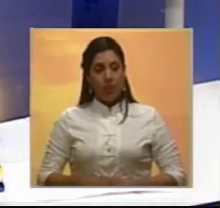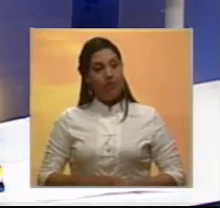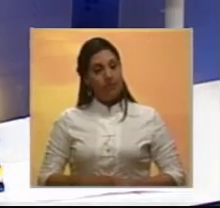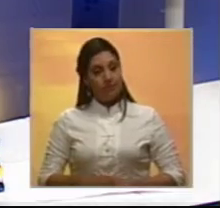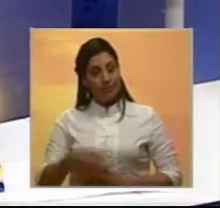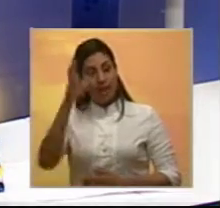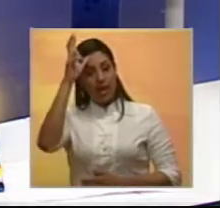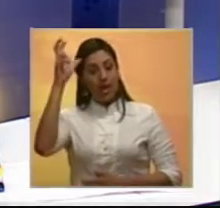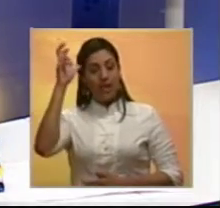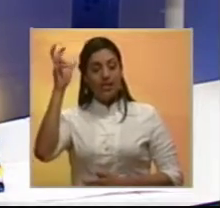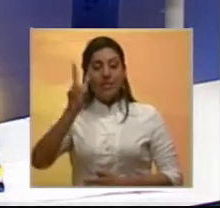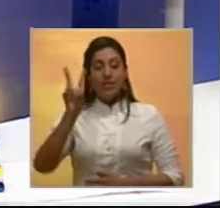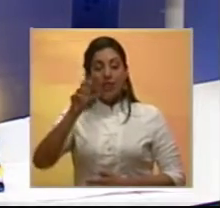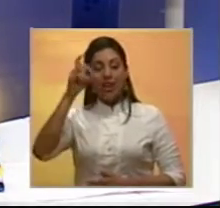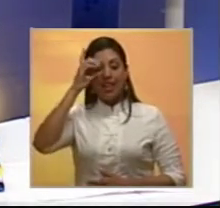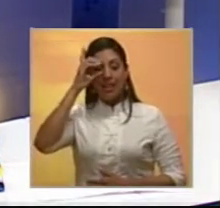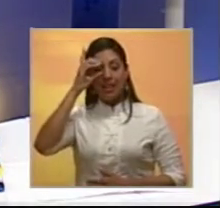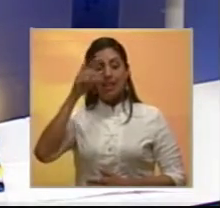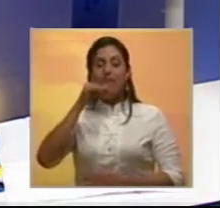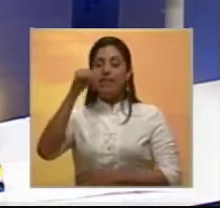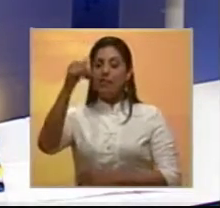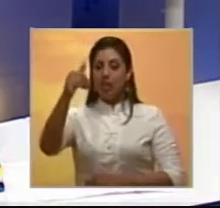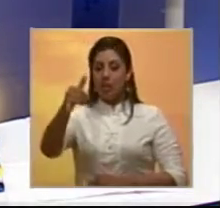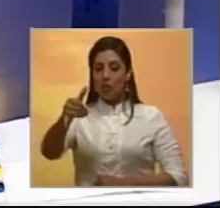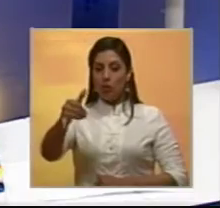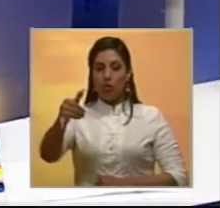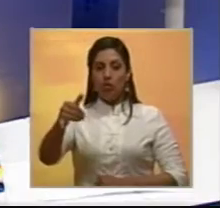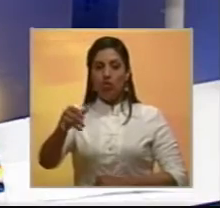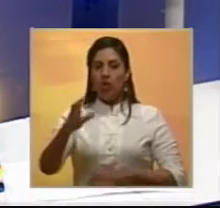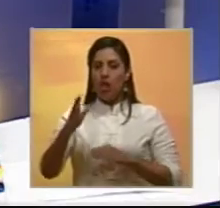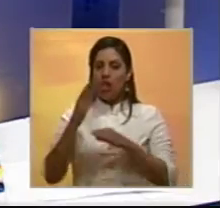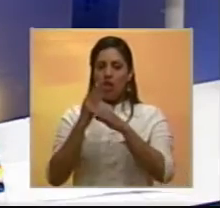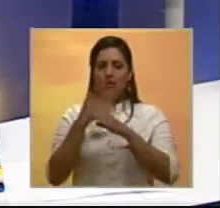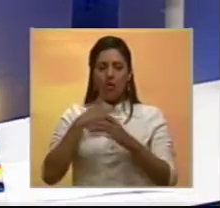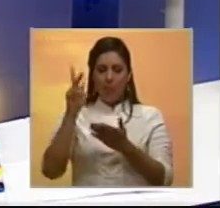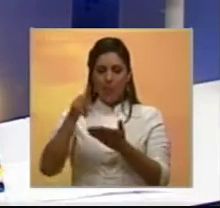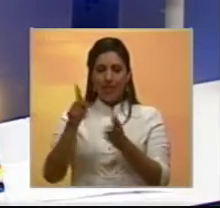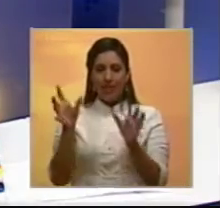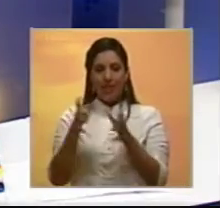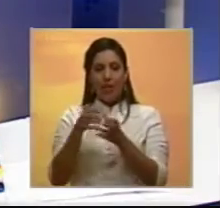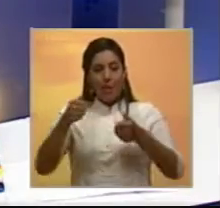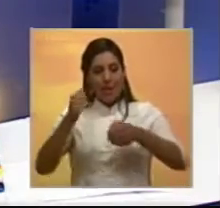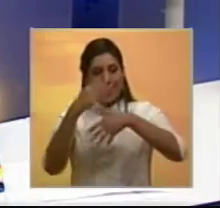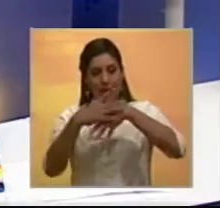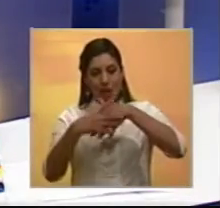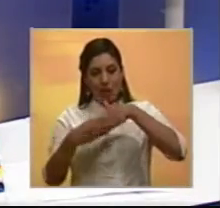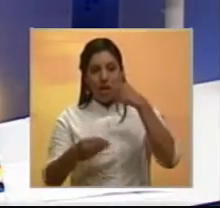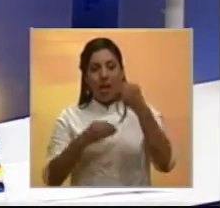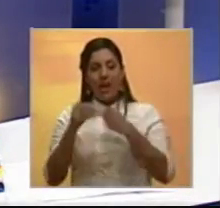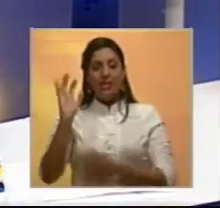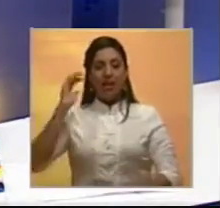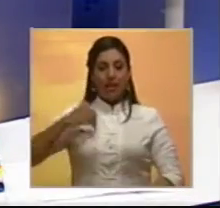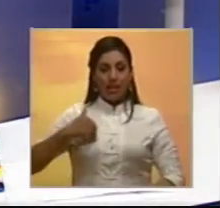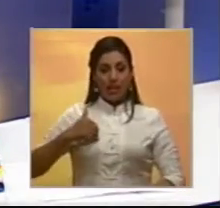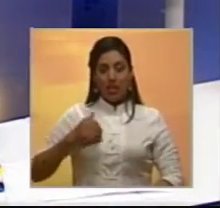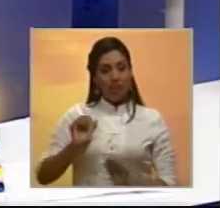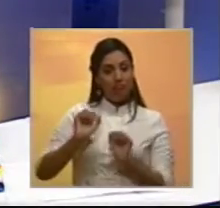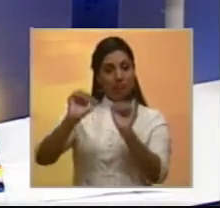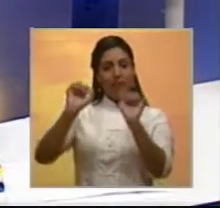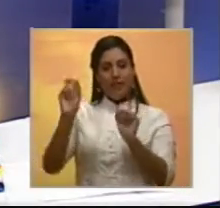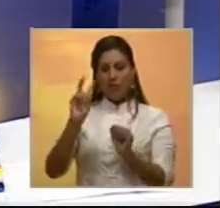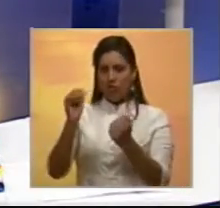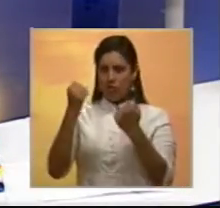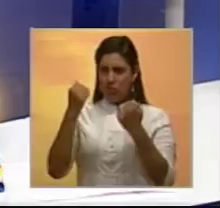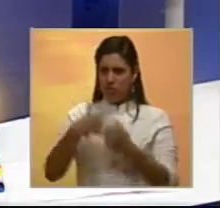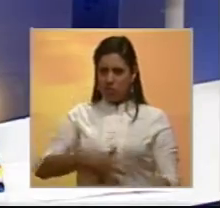Y la canciller venezolana Delcy Rodríguez denunció que se le impidió participar en la reunión del Mercosur que se realiza en Buenos Aires, Argentina. Esta